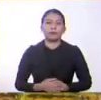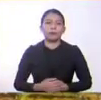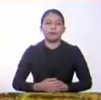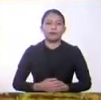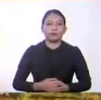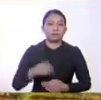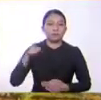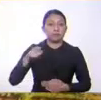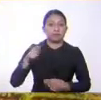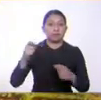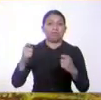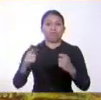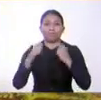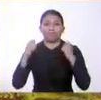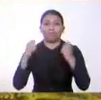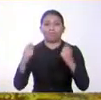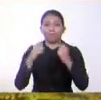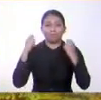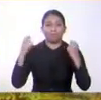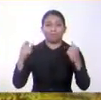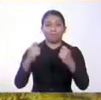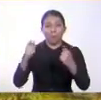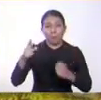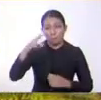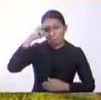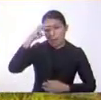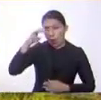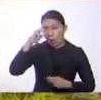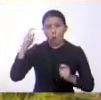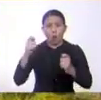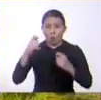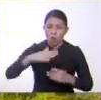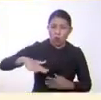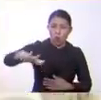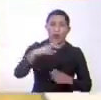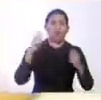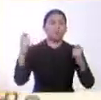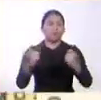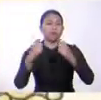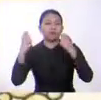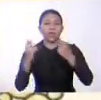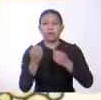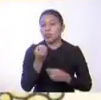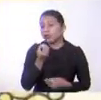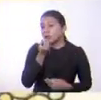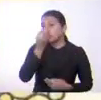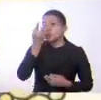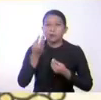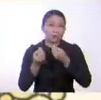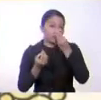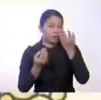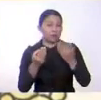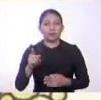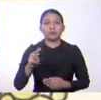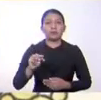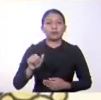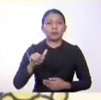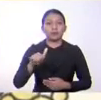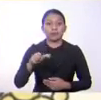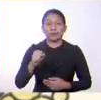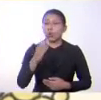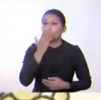donde participaban los xochimanques u oficiales de la flor. Los mayas incluso diseñaron